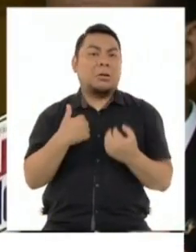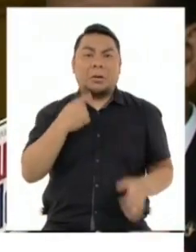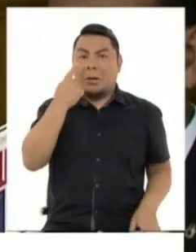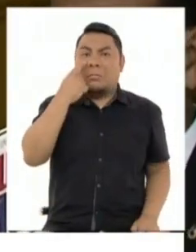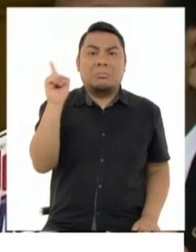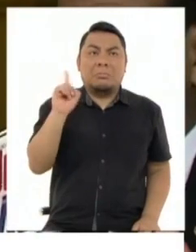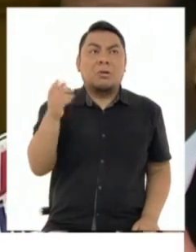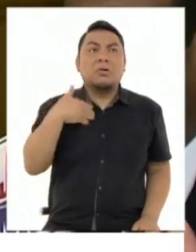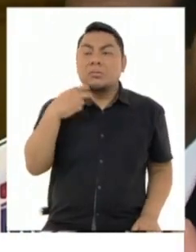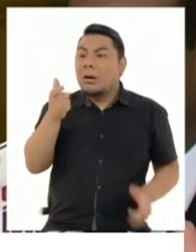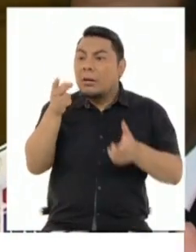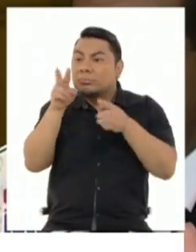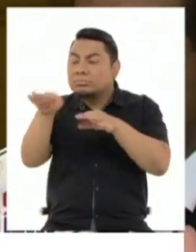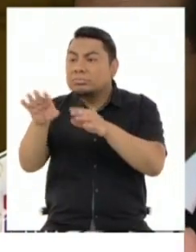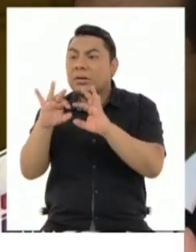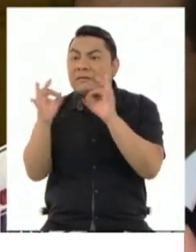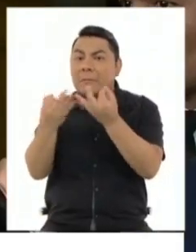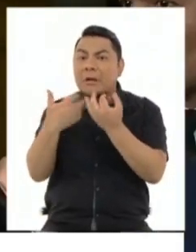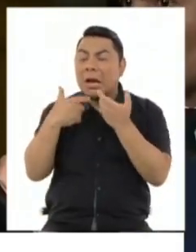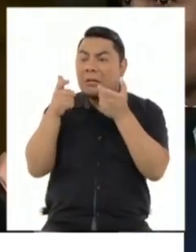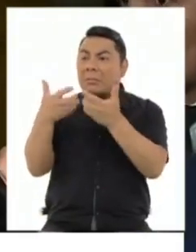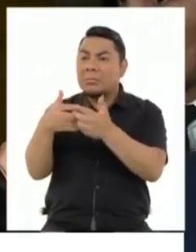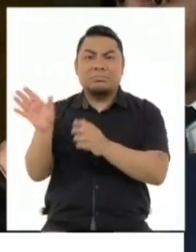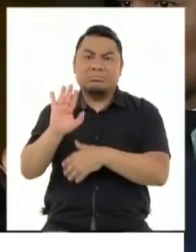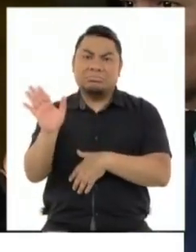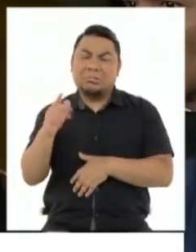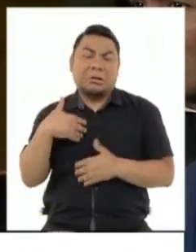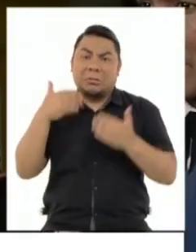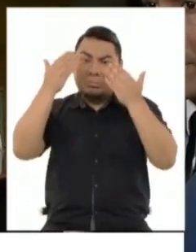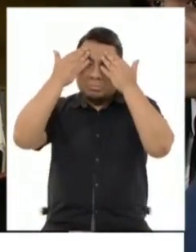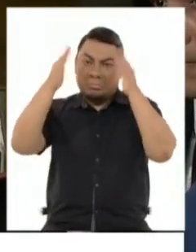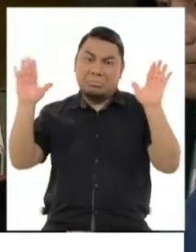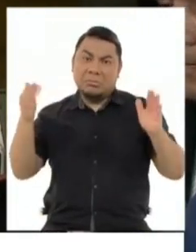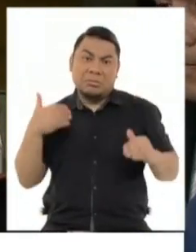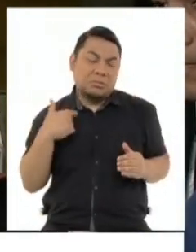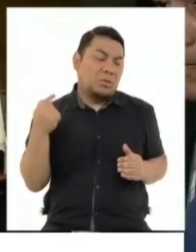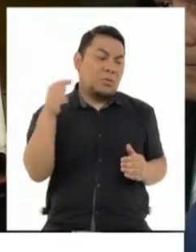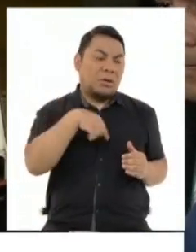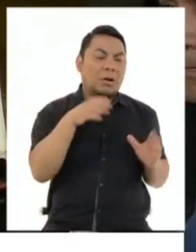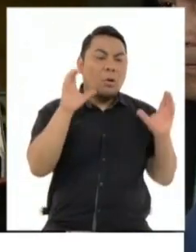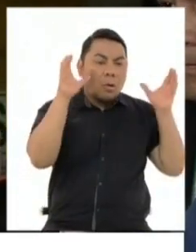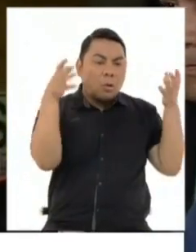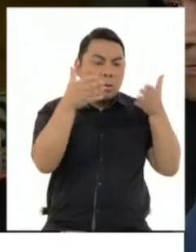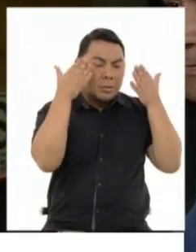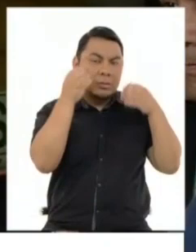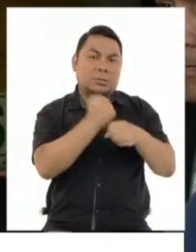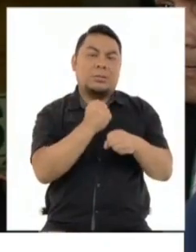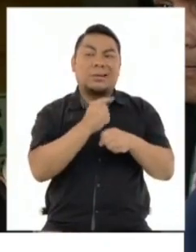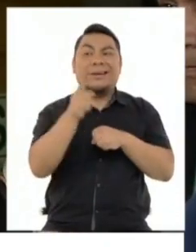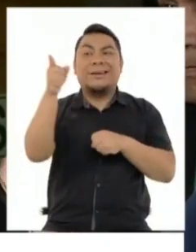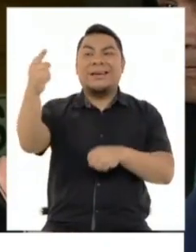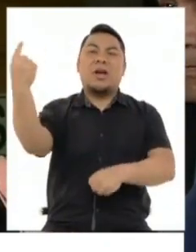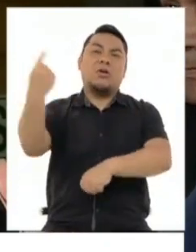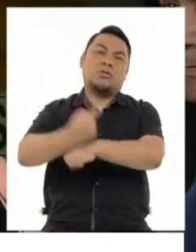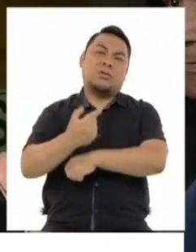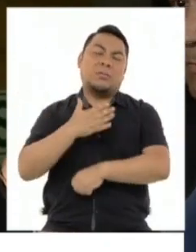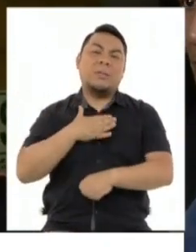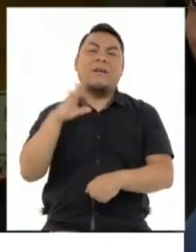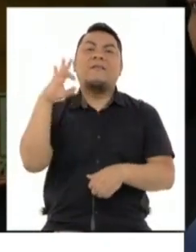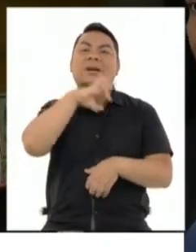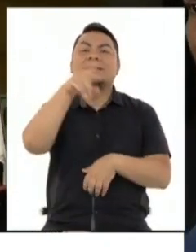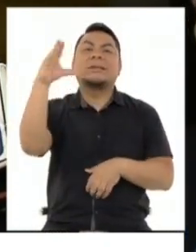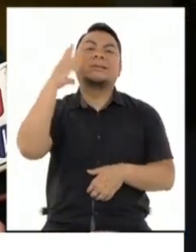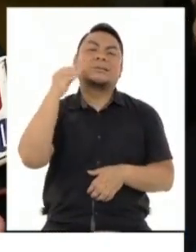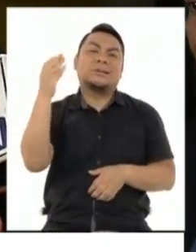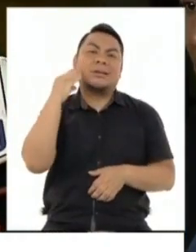yo no estoy metido en eso, yo estoy metido en el Parlamento. A este periodista hace 30 días aproximadamente sacó una denuncia falsa en